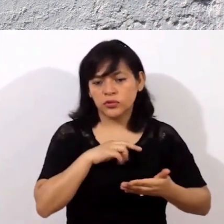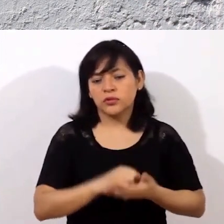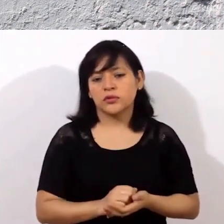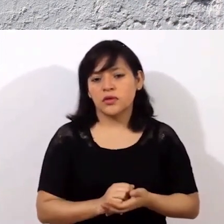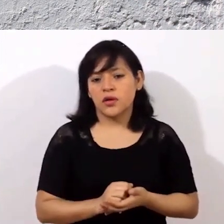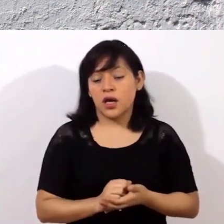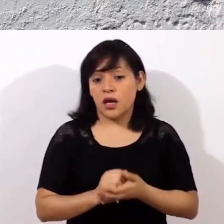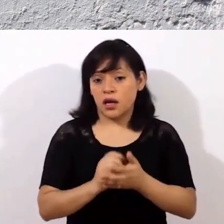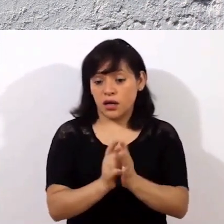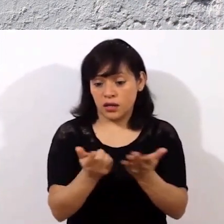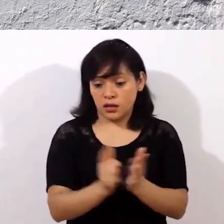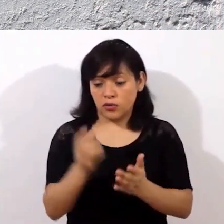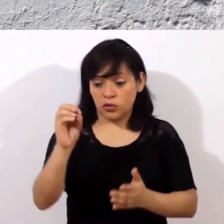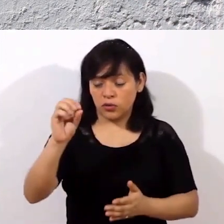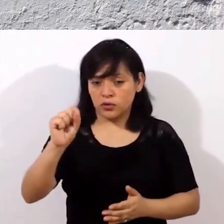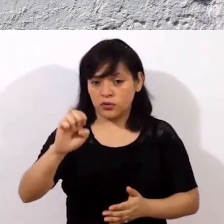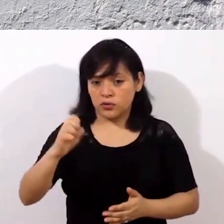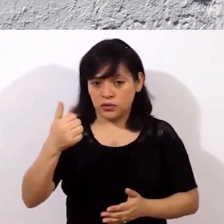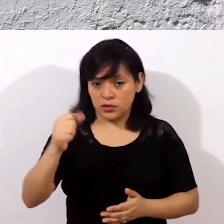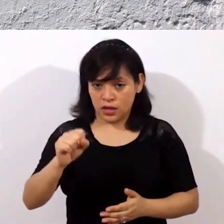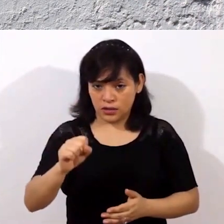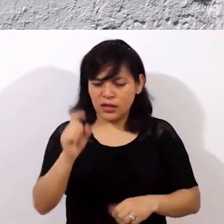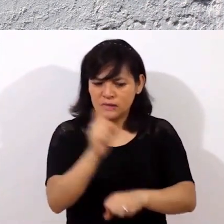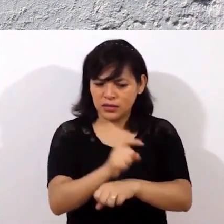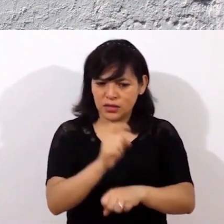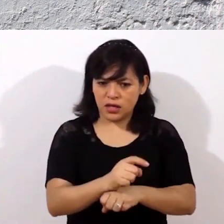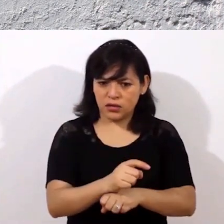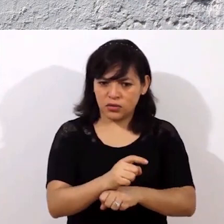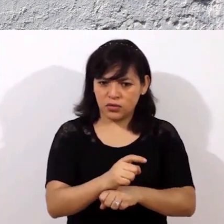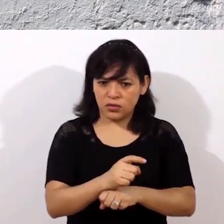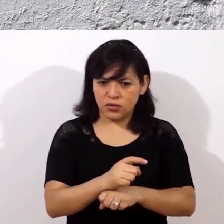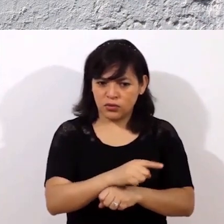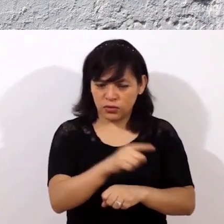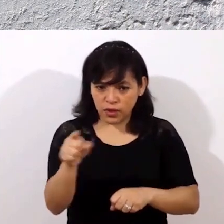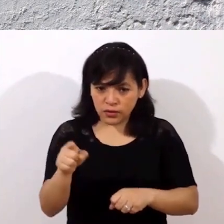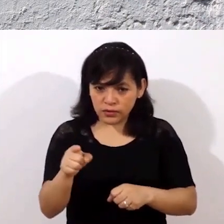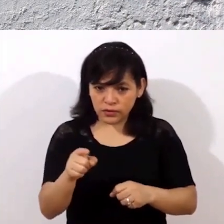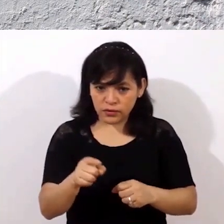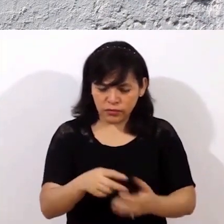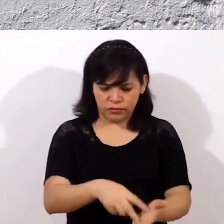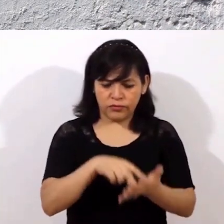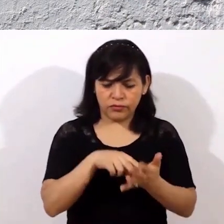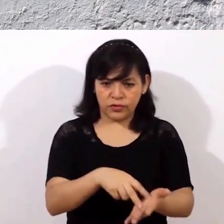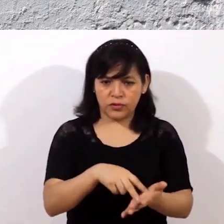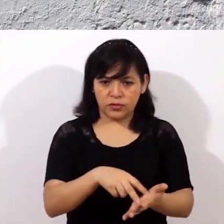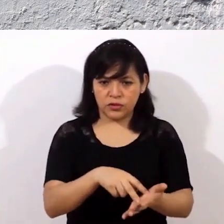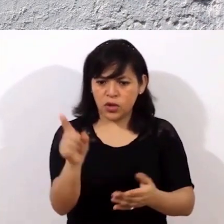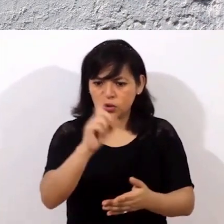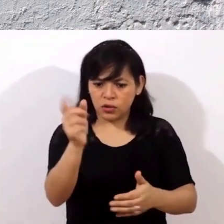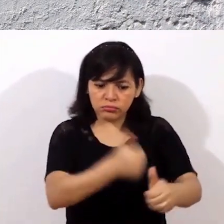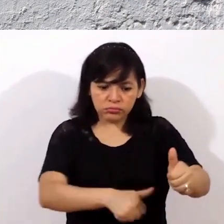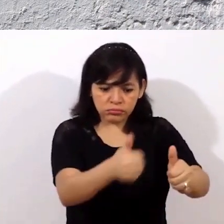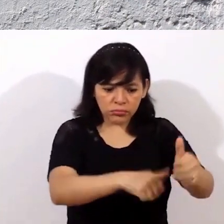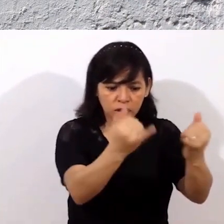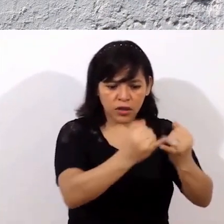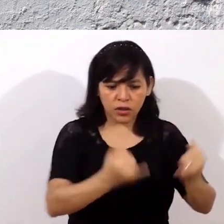El llamado que tiene el libro de Oseas es que seamos firmes, fieles y no andemos tras otras